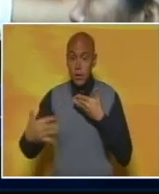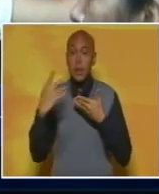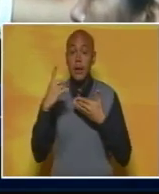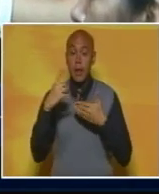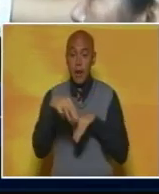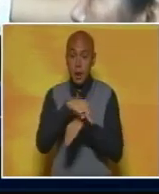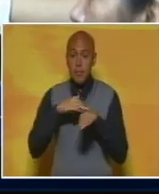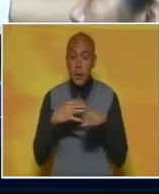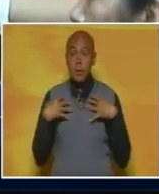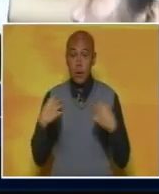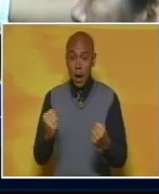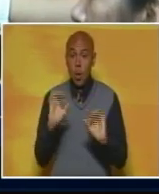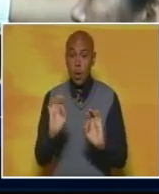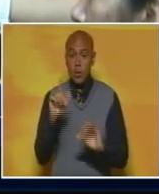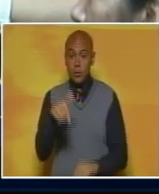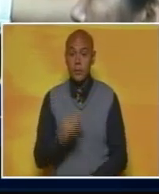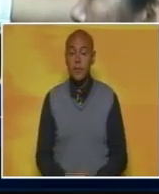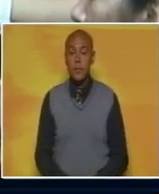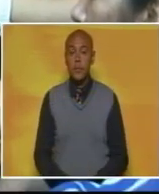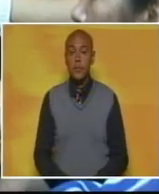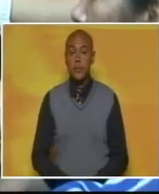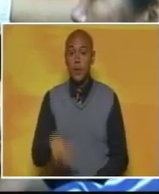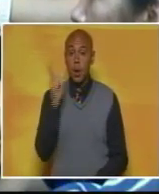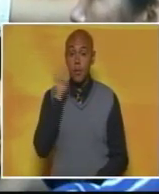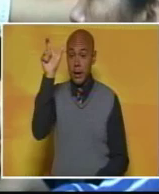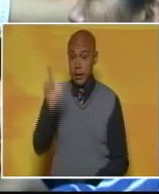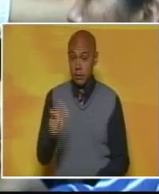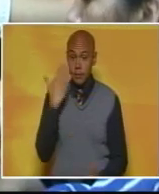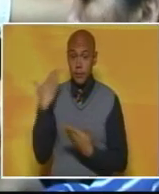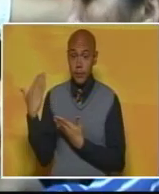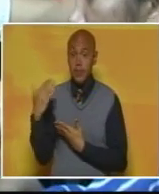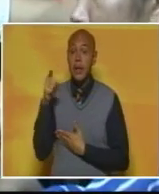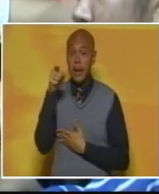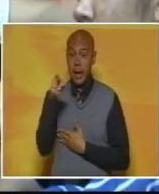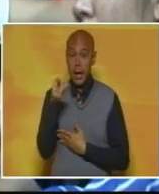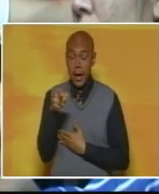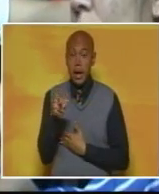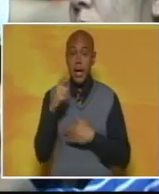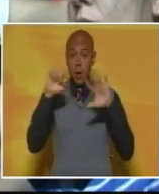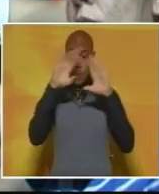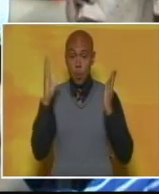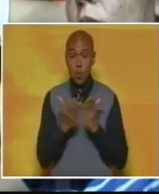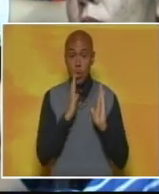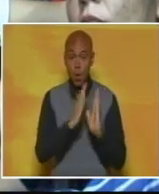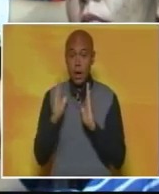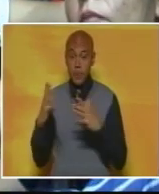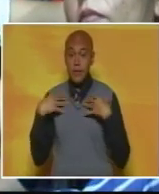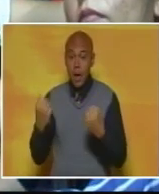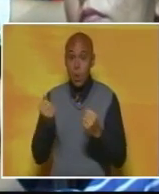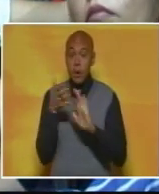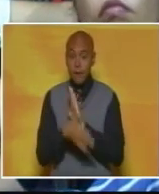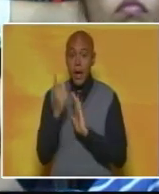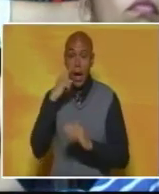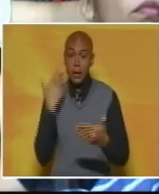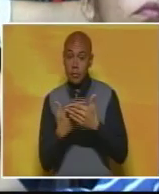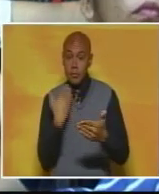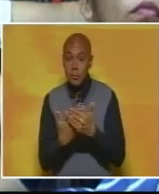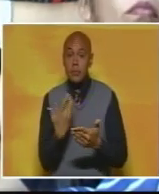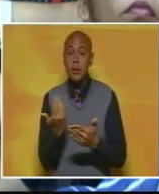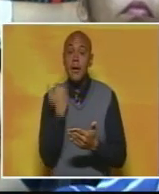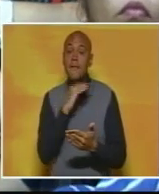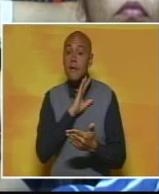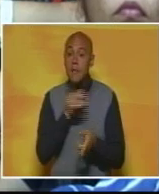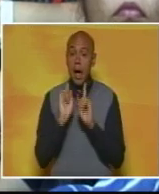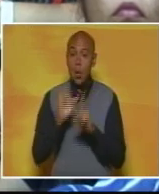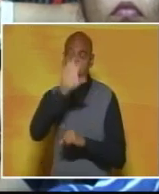del Poder Popular para la Salud. Alvarado señaló que la Organización Mundial de Salud ha confirmado varios casos de esta enfermedad en